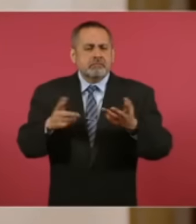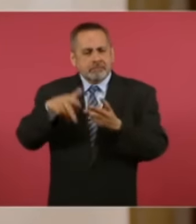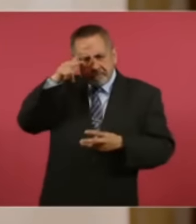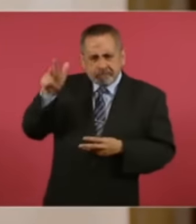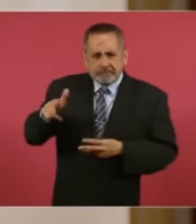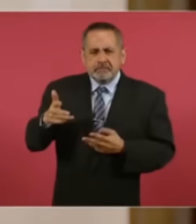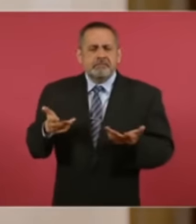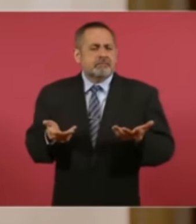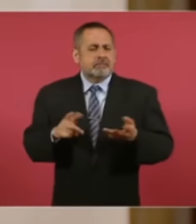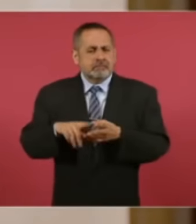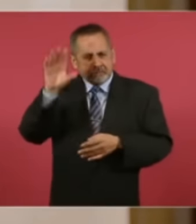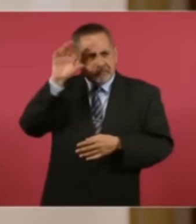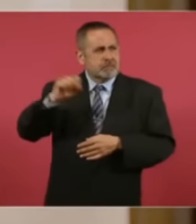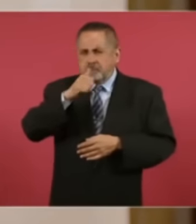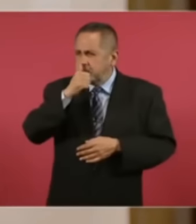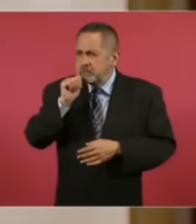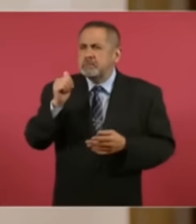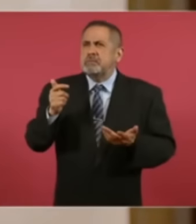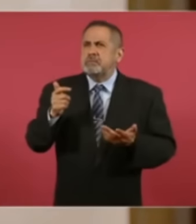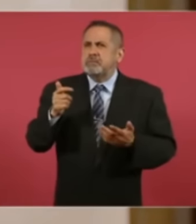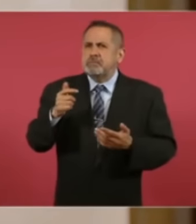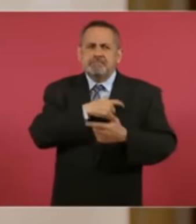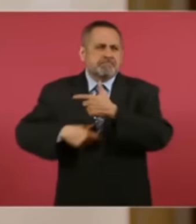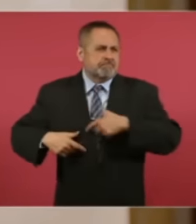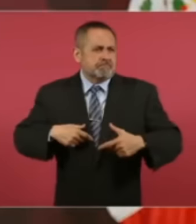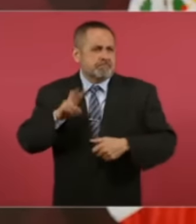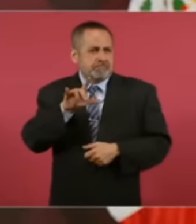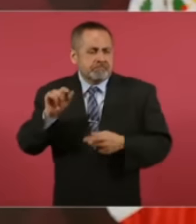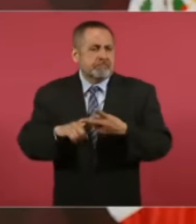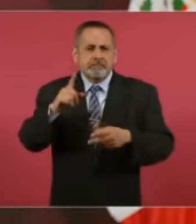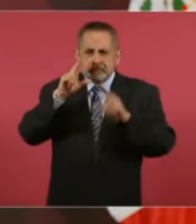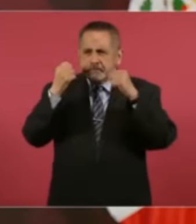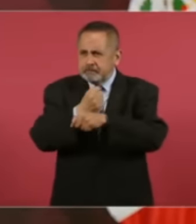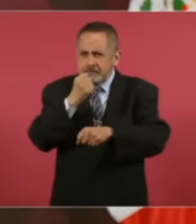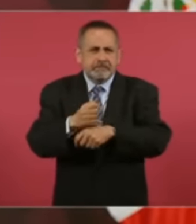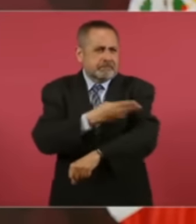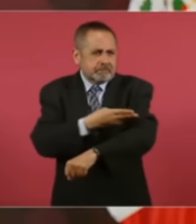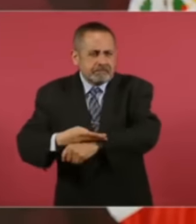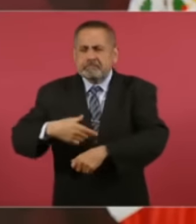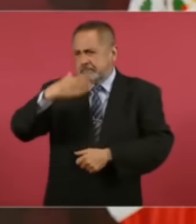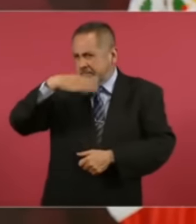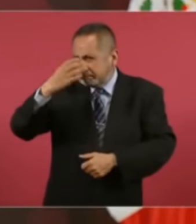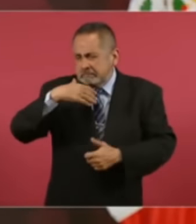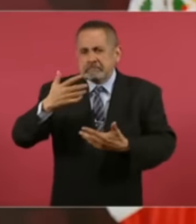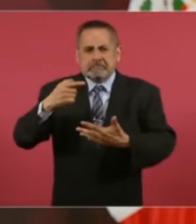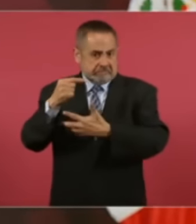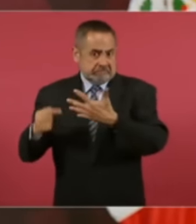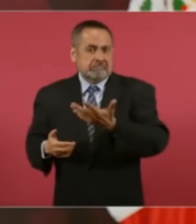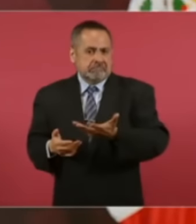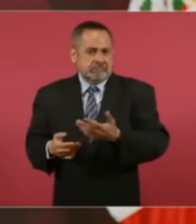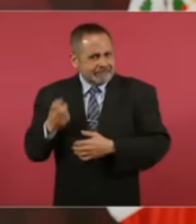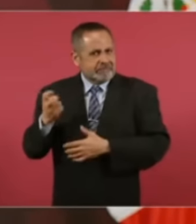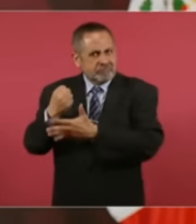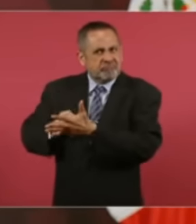Hidalgo, Morelos, Juárez, Villa, Zapata, Madero, Lázaro Cárdenas.